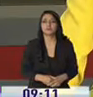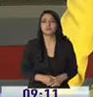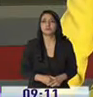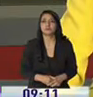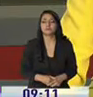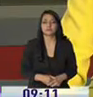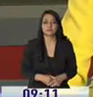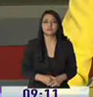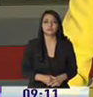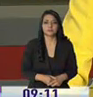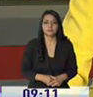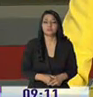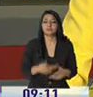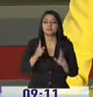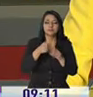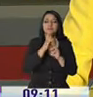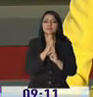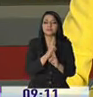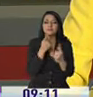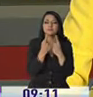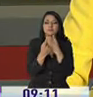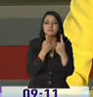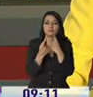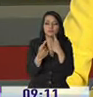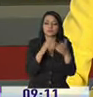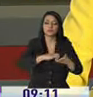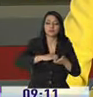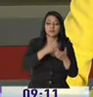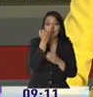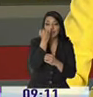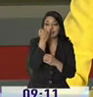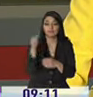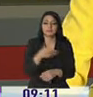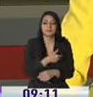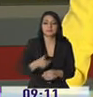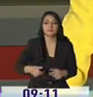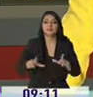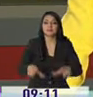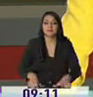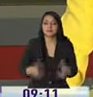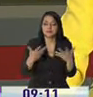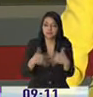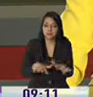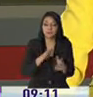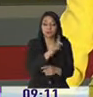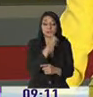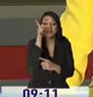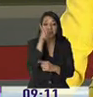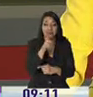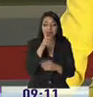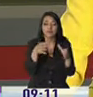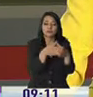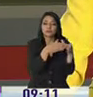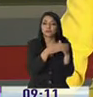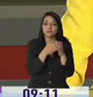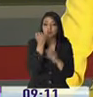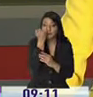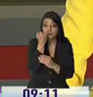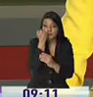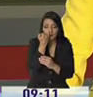se obtuvo los primeros resultados del diálogo mantenido entre la CONAI y el presidente Lenín Moreno. Según los dirigentes de varias asociaciones indígenas,